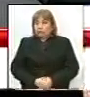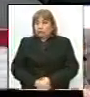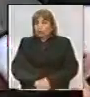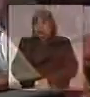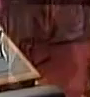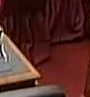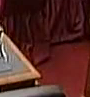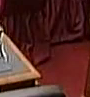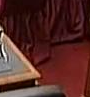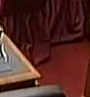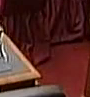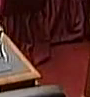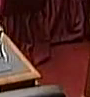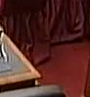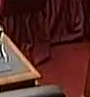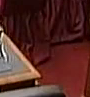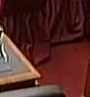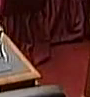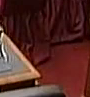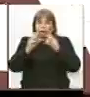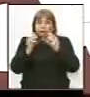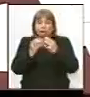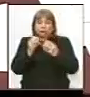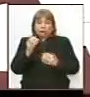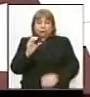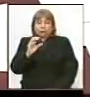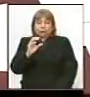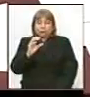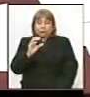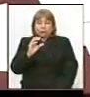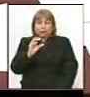tiene la palabra de congresista velásquez